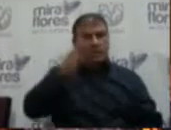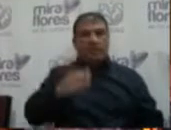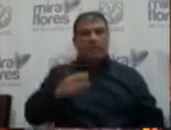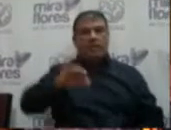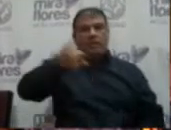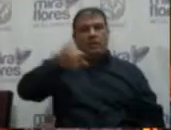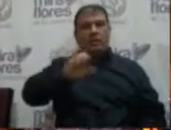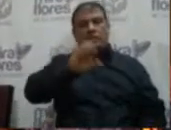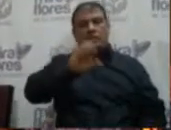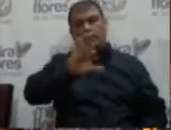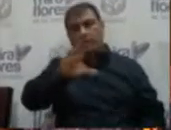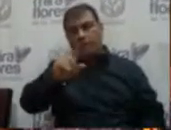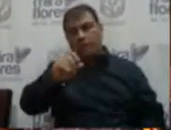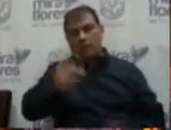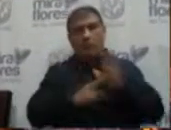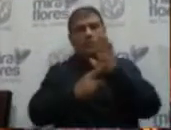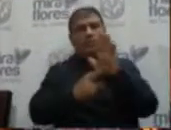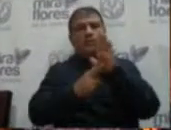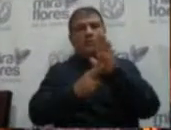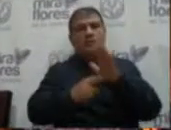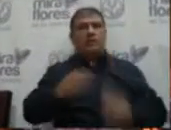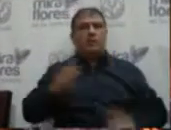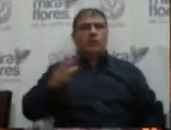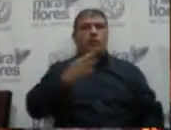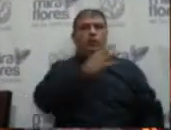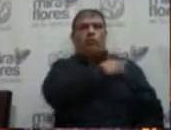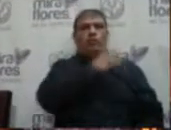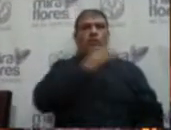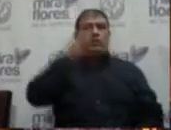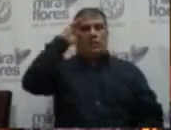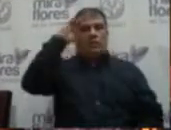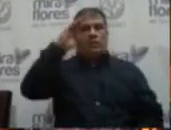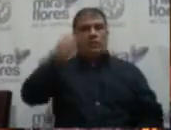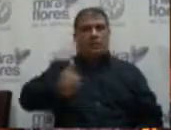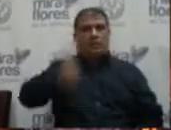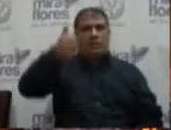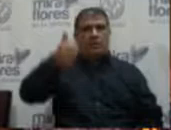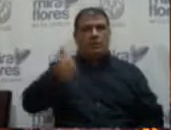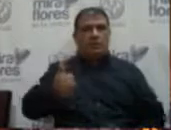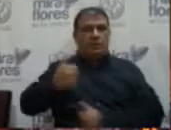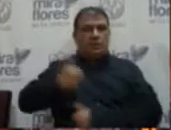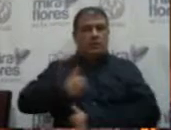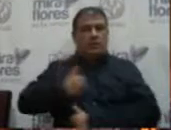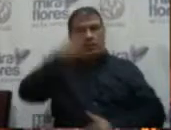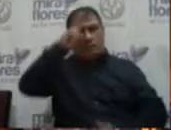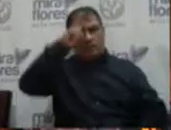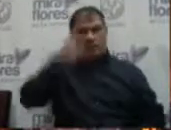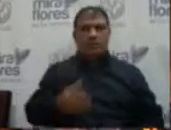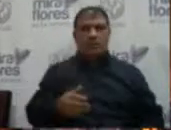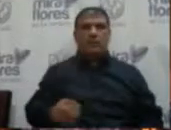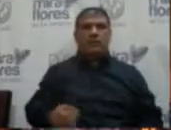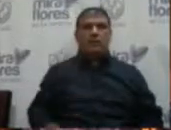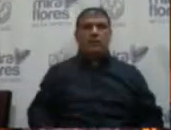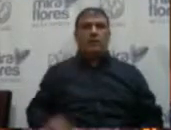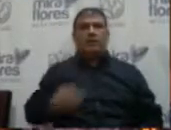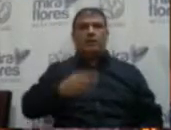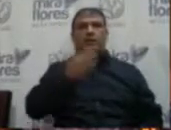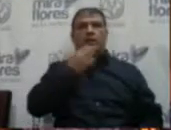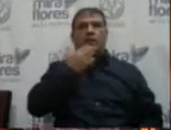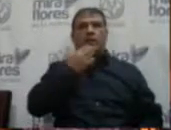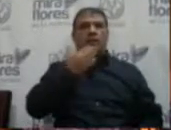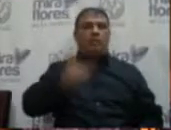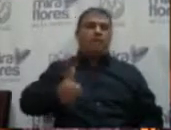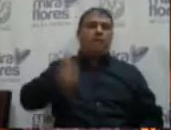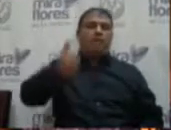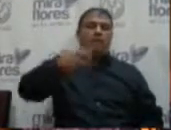Flores Guerrero, en representación del señor comandante general del Ejército del Perú, señor mayor general Fuerza Aérea del